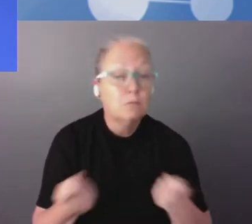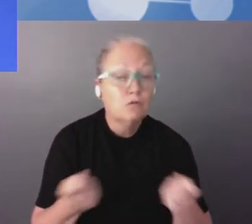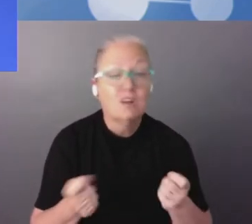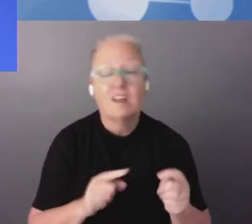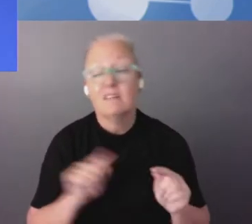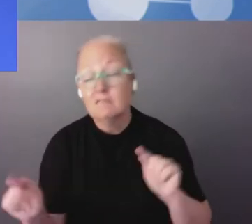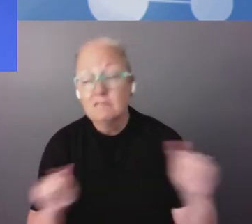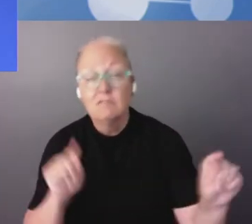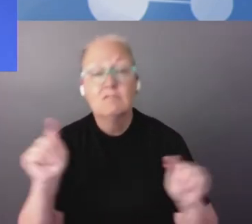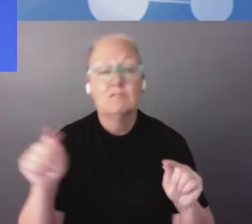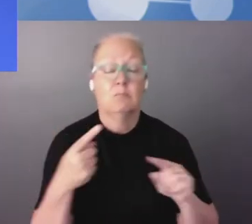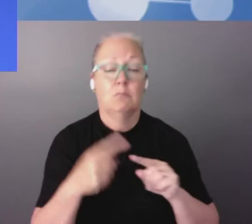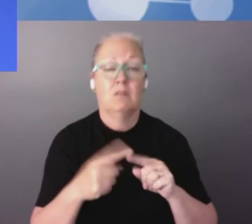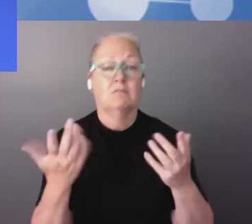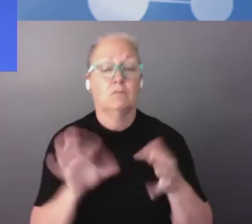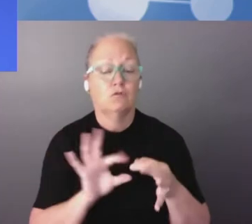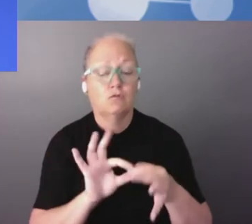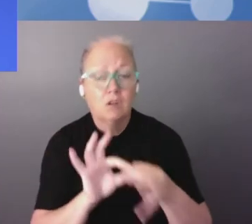humanos.